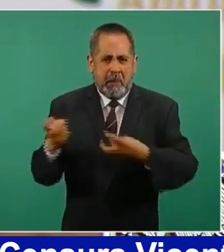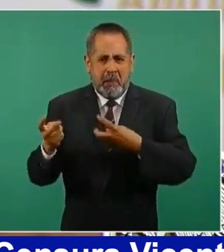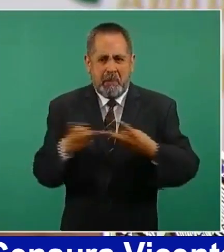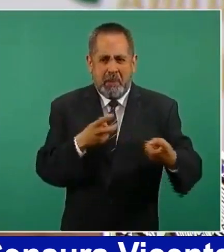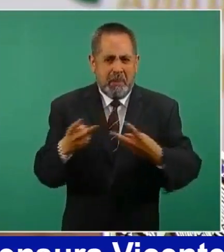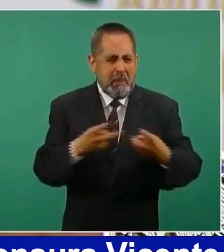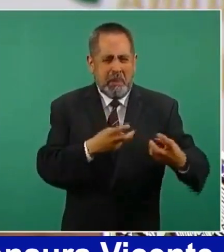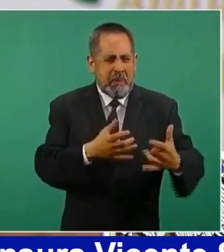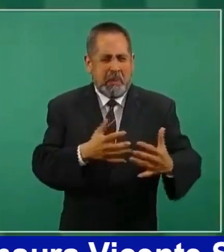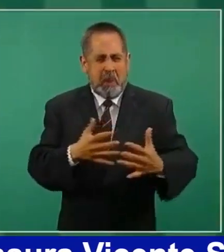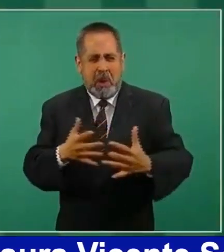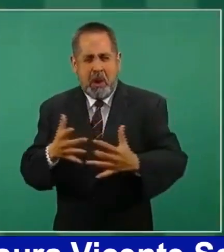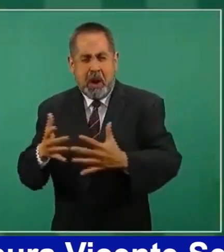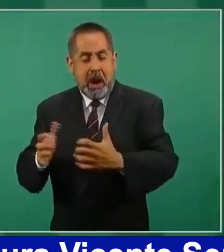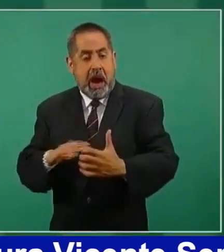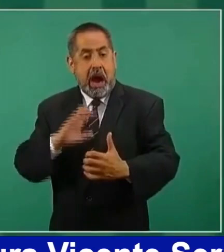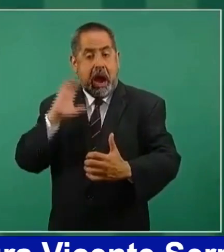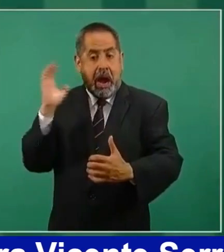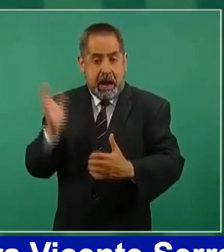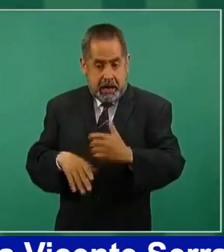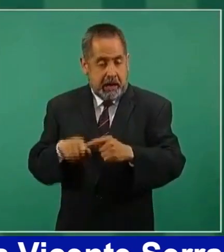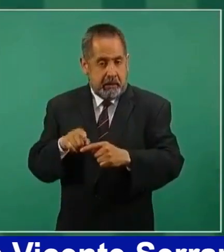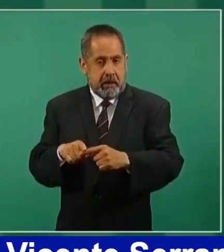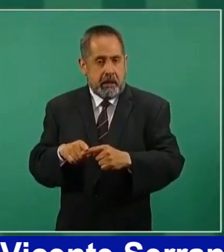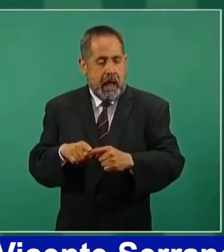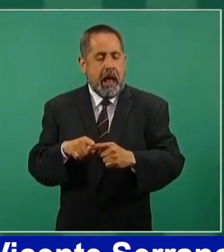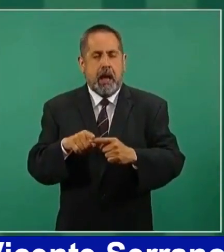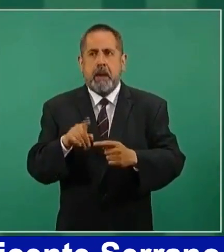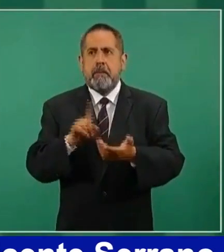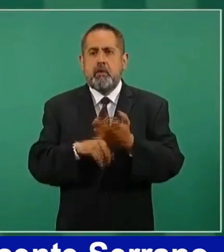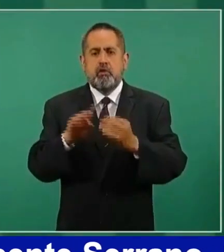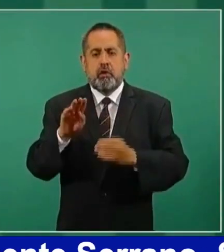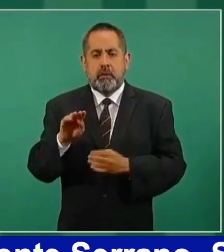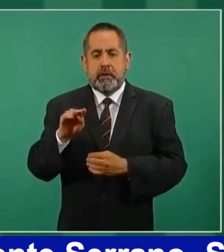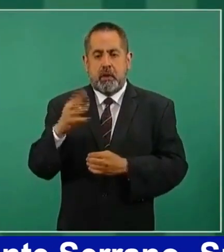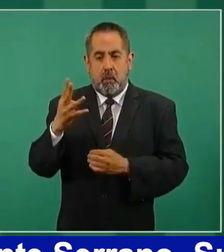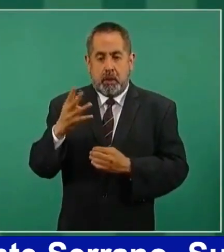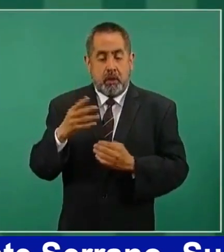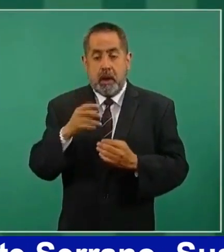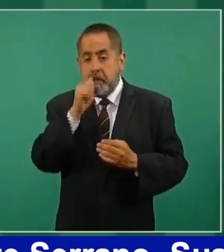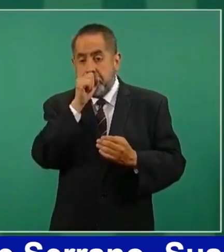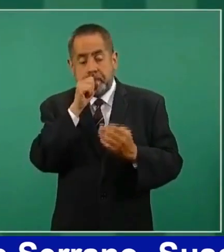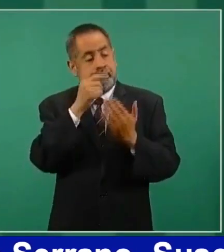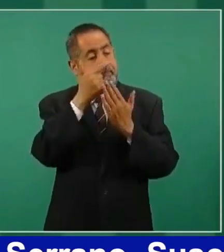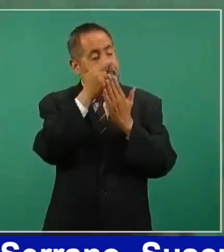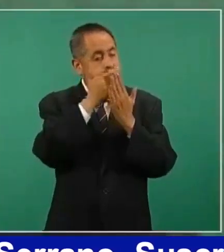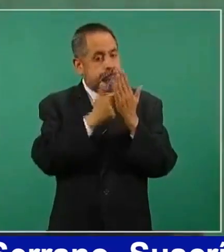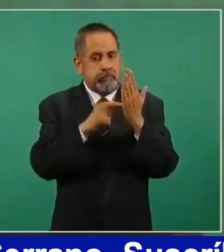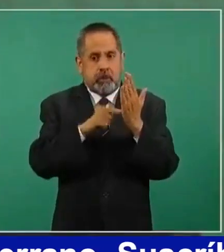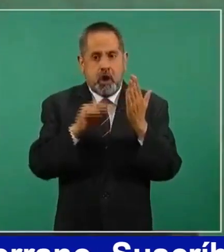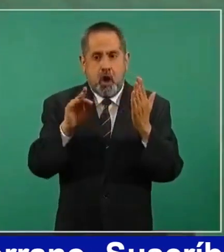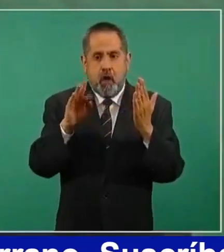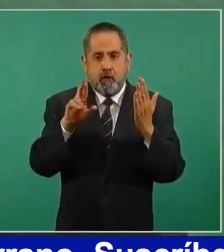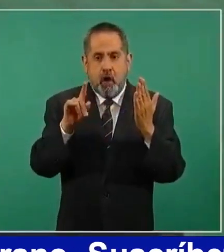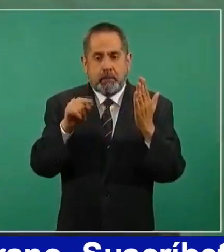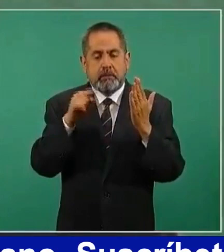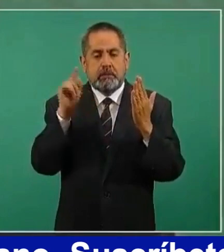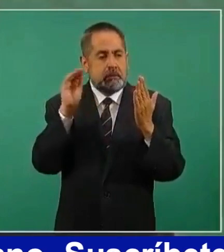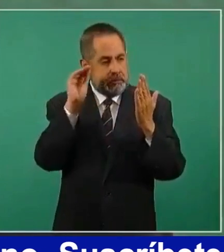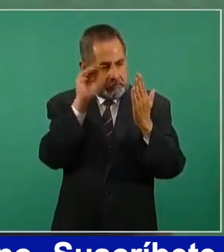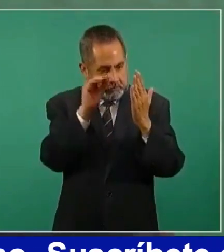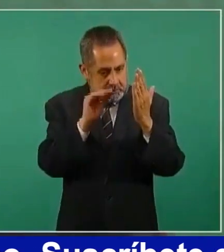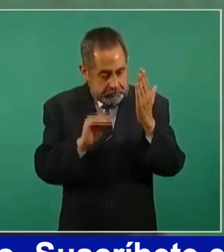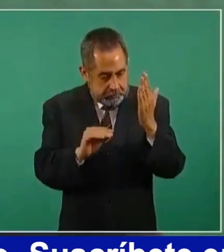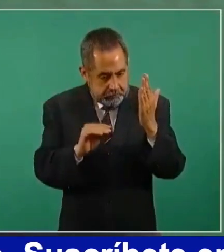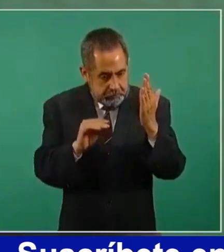y al final del gobierno de Salinas, en el 94, llena revista Forbes,